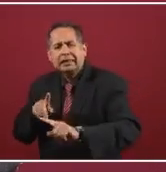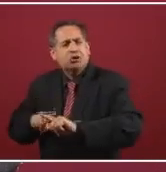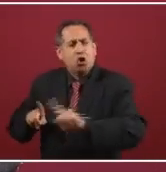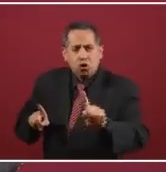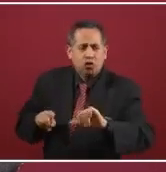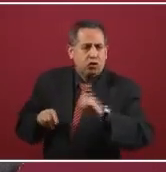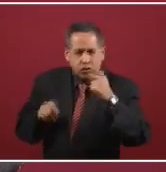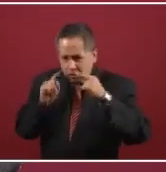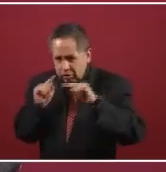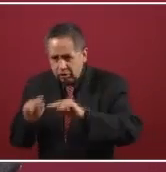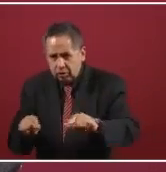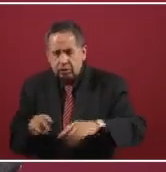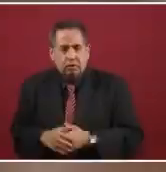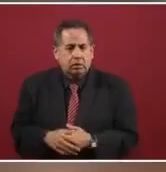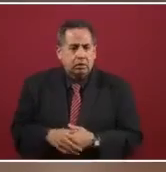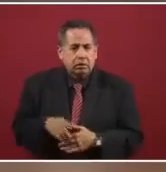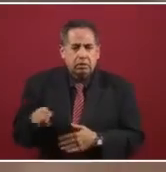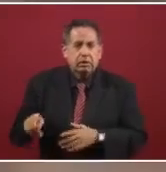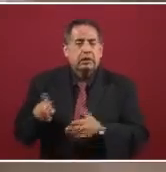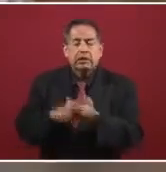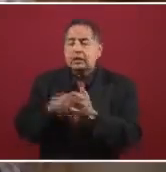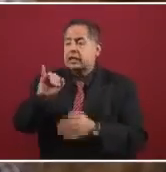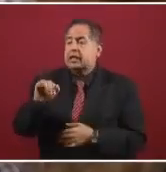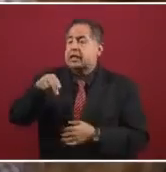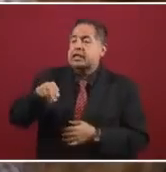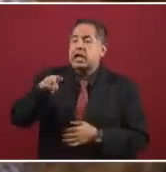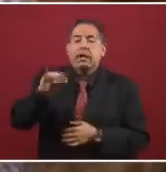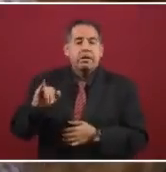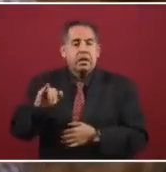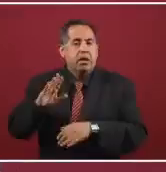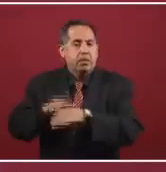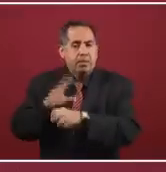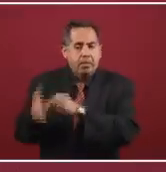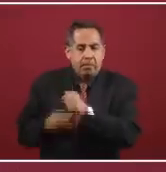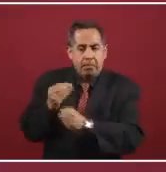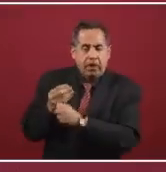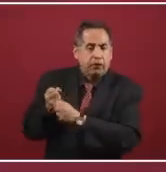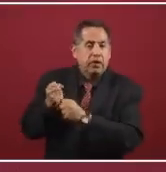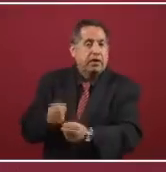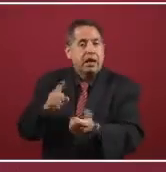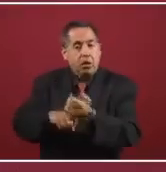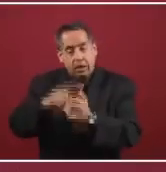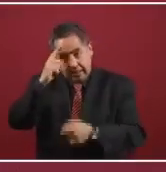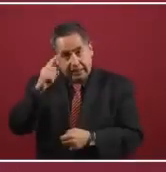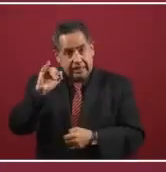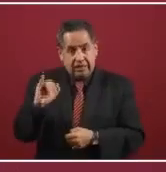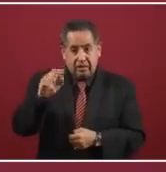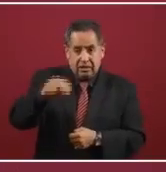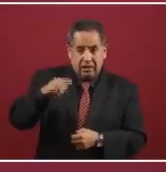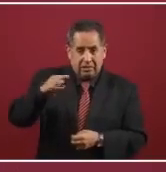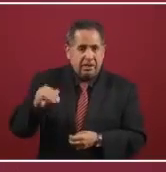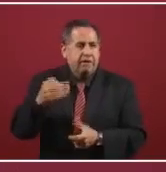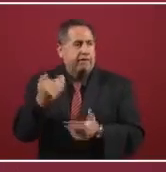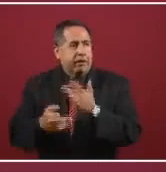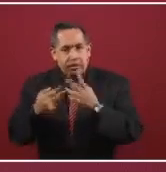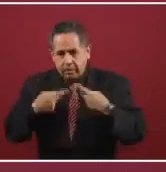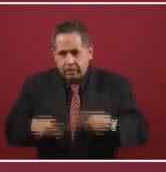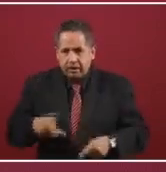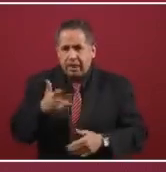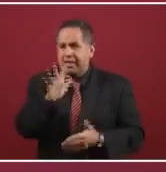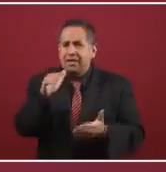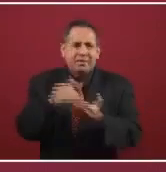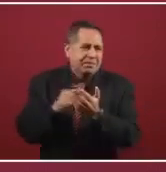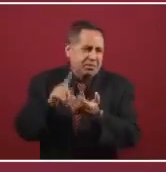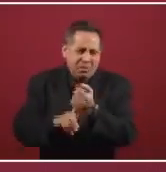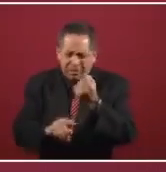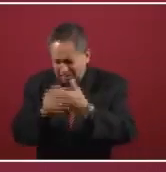tarea de migración ya se le va a quedar. El INAMI cada vez se va a fortalecer más. Acuérdate que el INAMI tenía falta de personal, 10,000